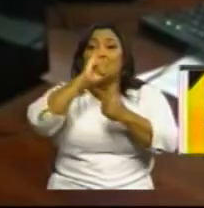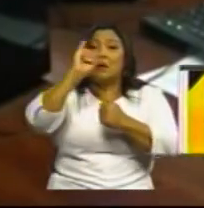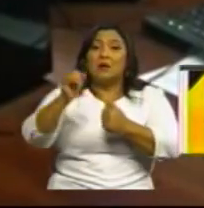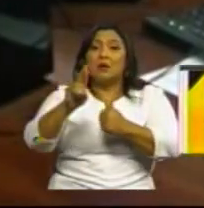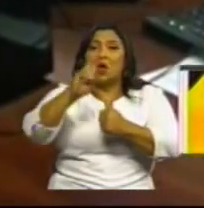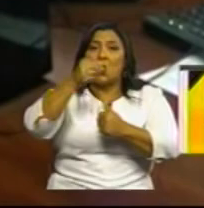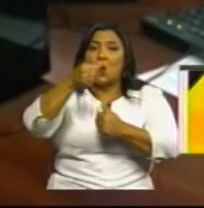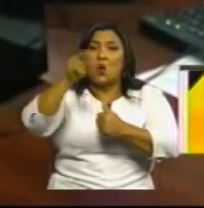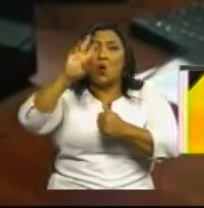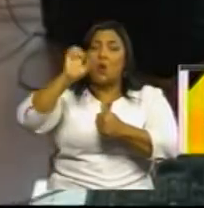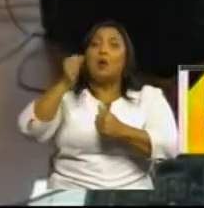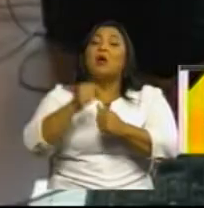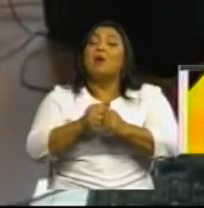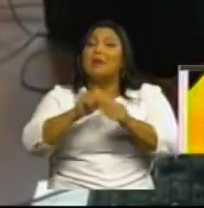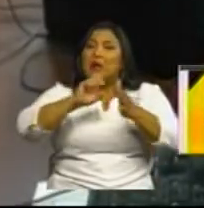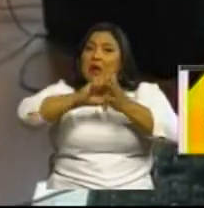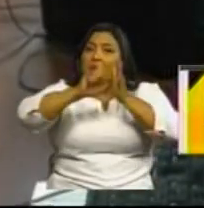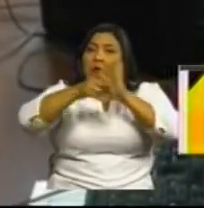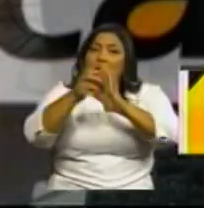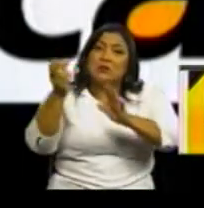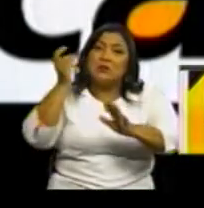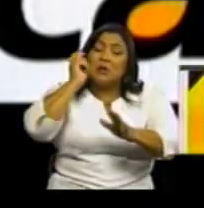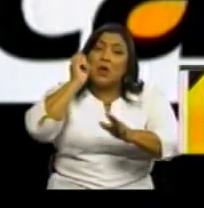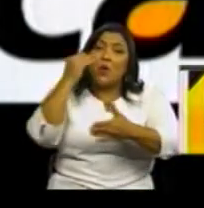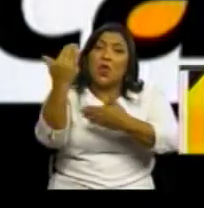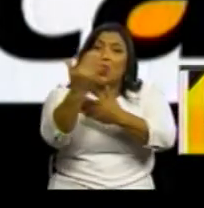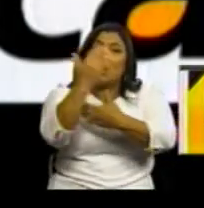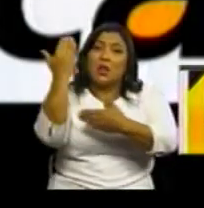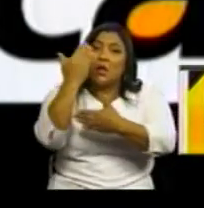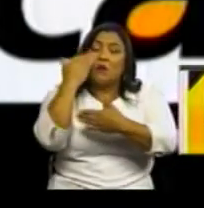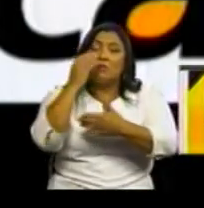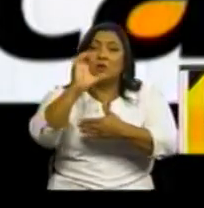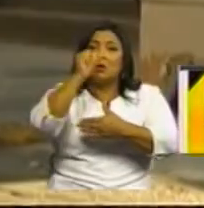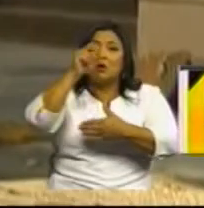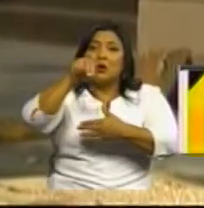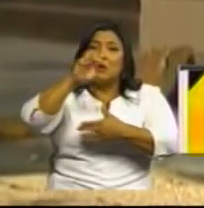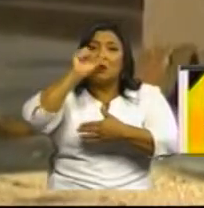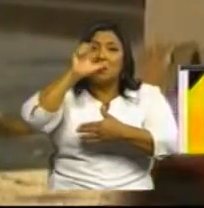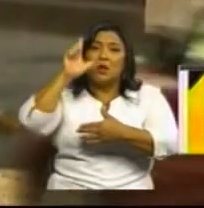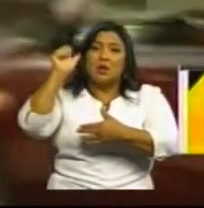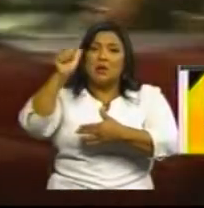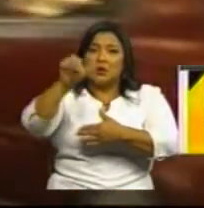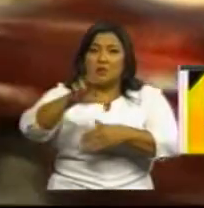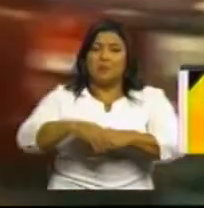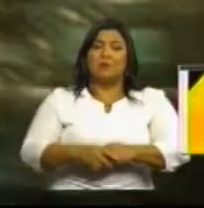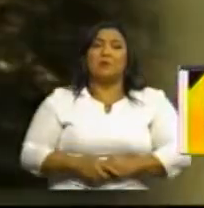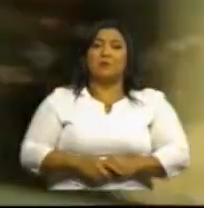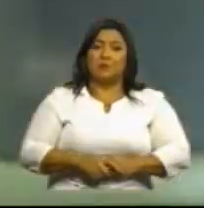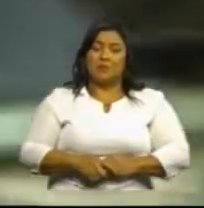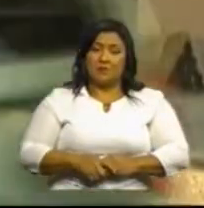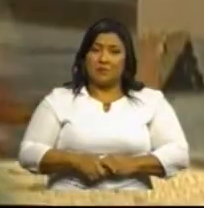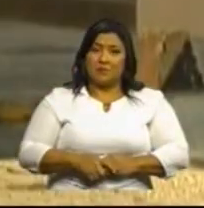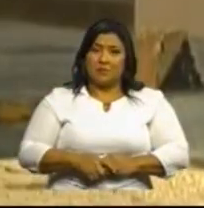por las frecuencias de radio y televisión de Corporación Canela. Daniel Borja, Noticiero 1.